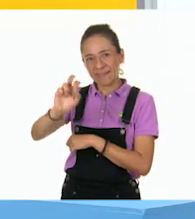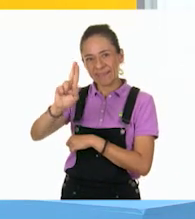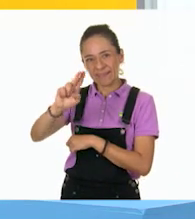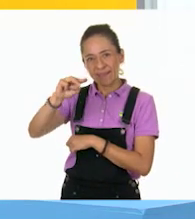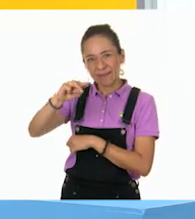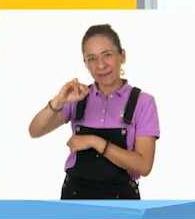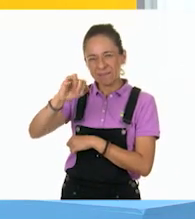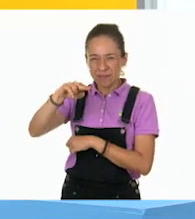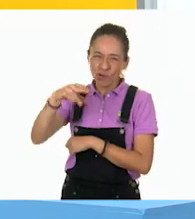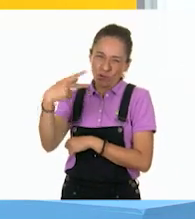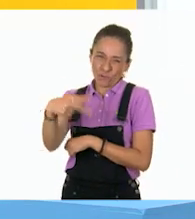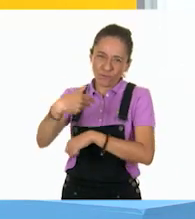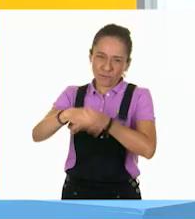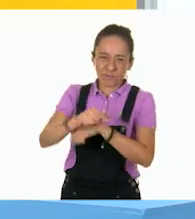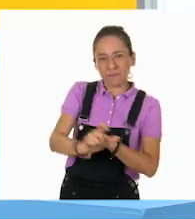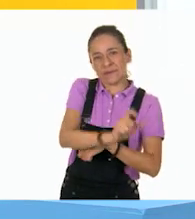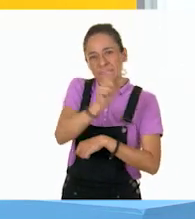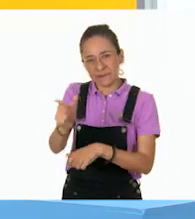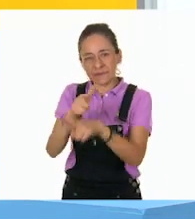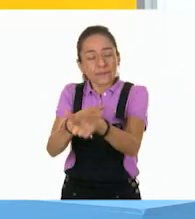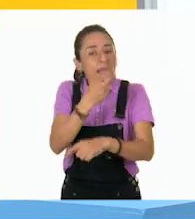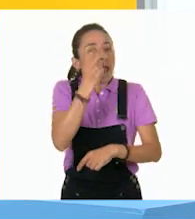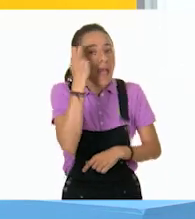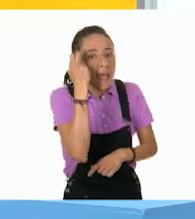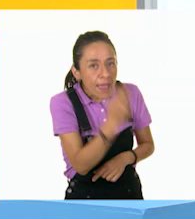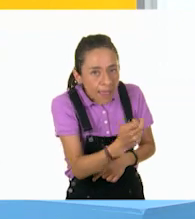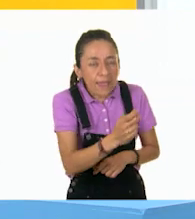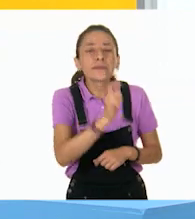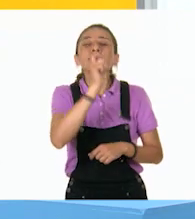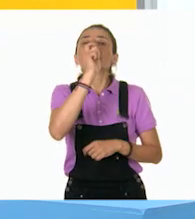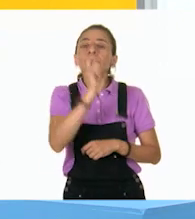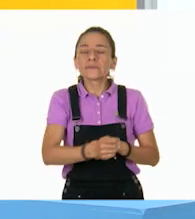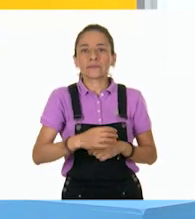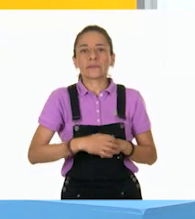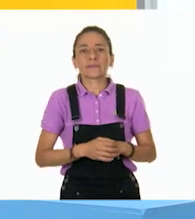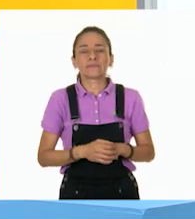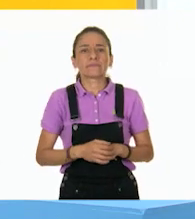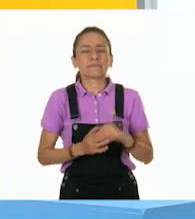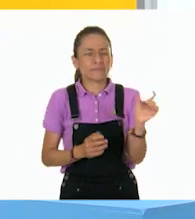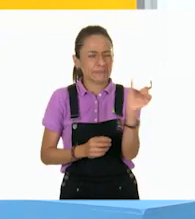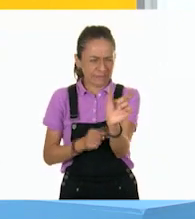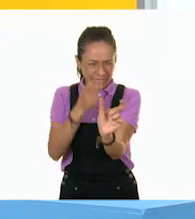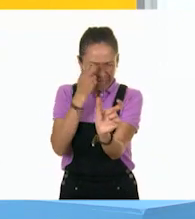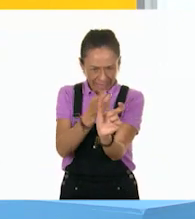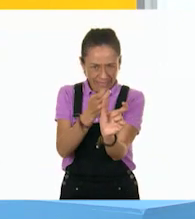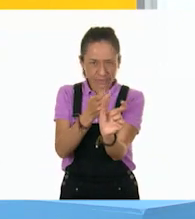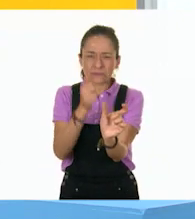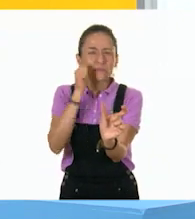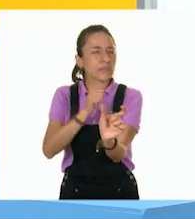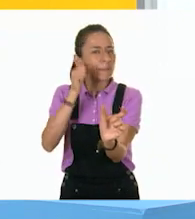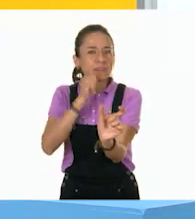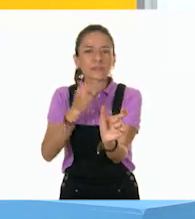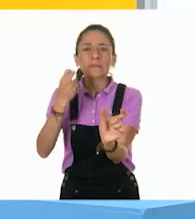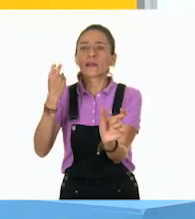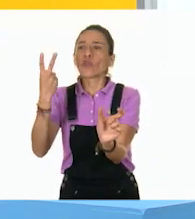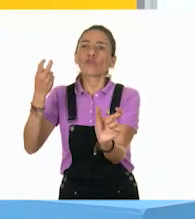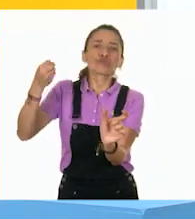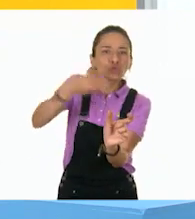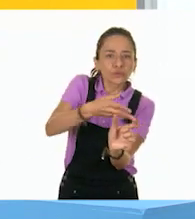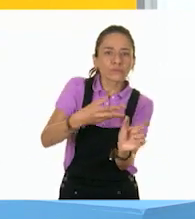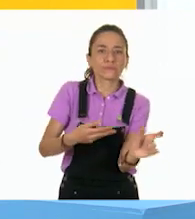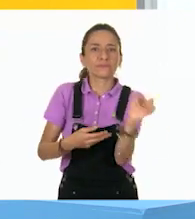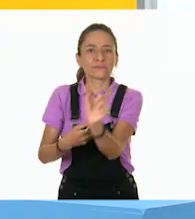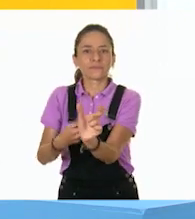la regla consiste en sumar 2 al término anterior para obtener el siguiente. O